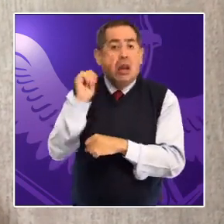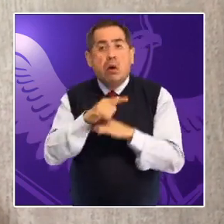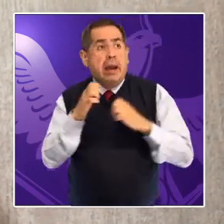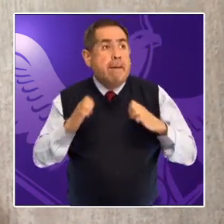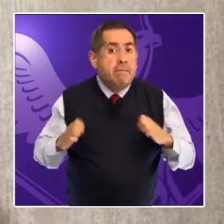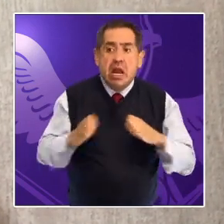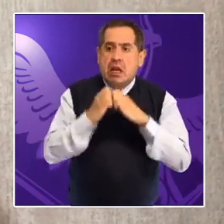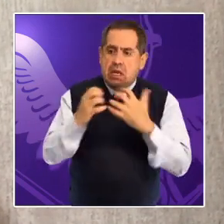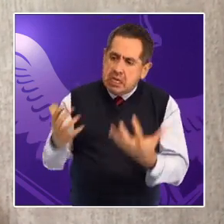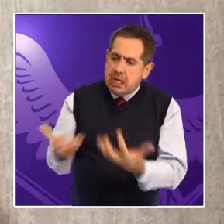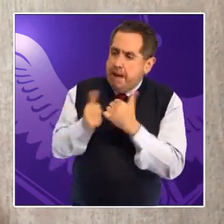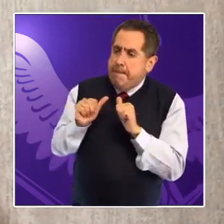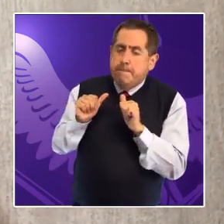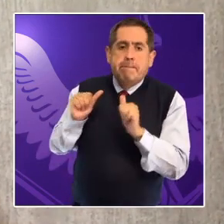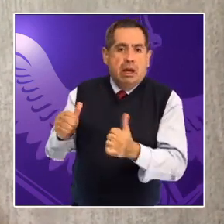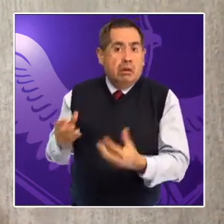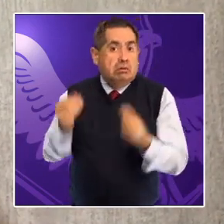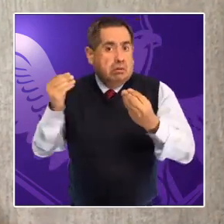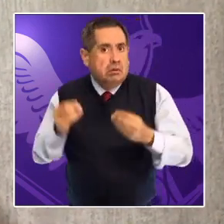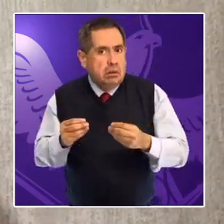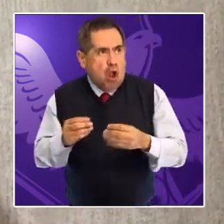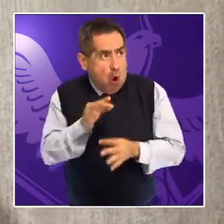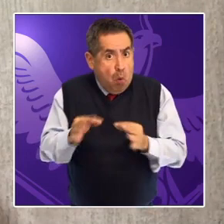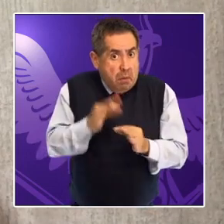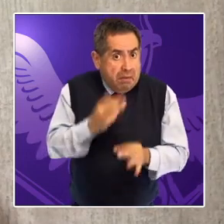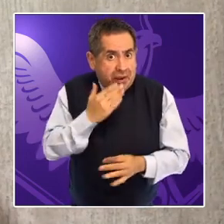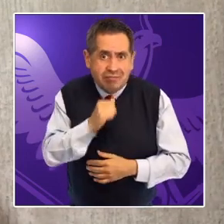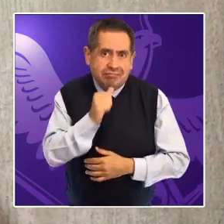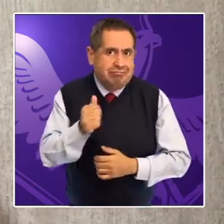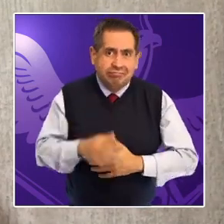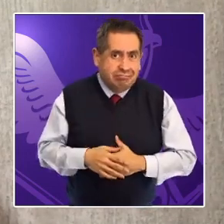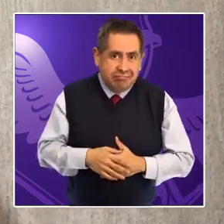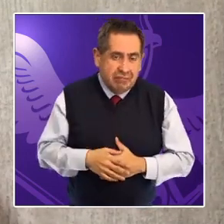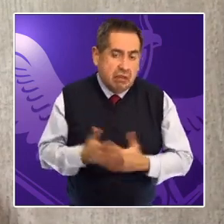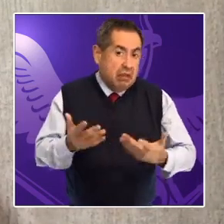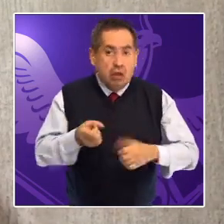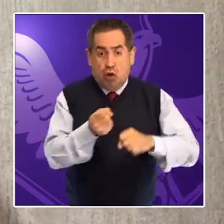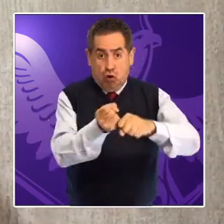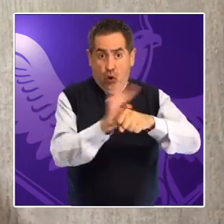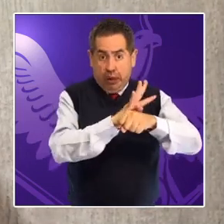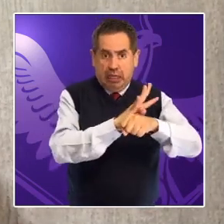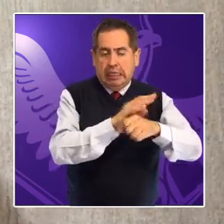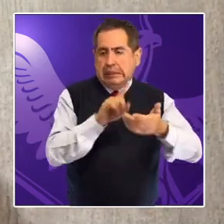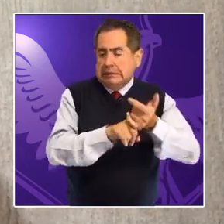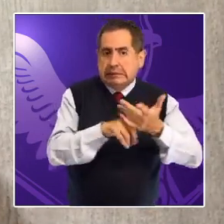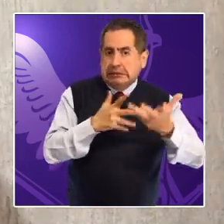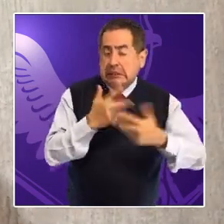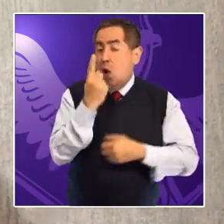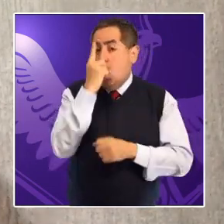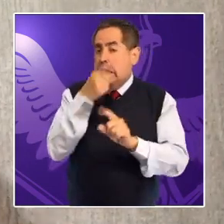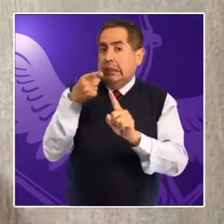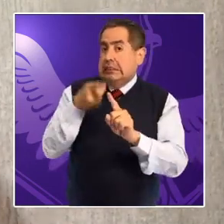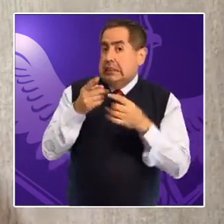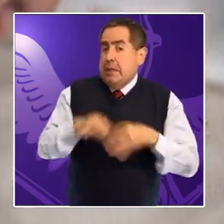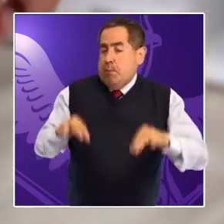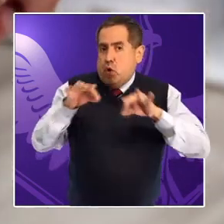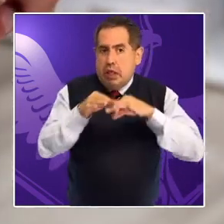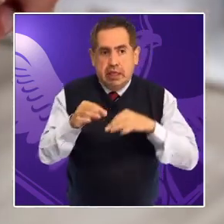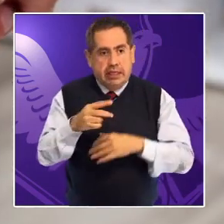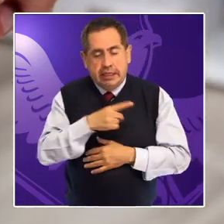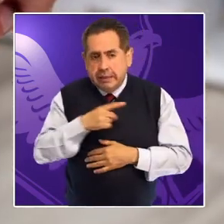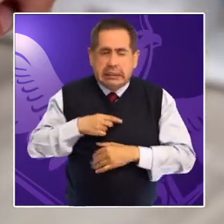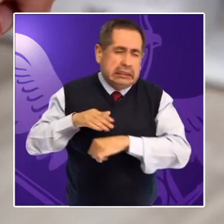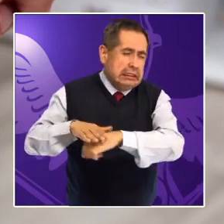emergencia. Y esto no se ha cumplido. La emergencia de COVID en particular, pues una de las cosas más importantes, yo creo que puntal de las